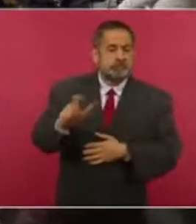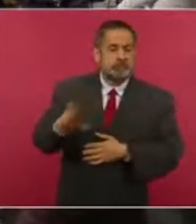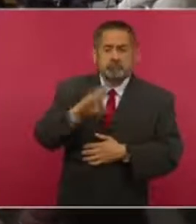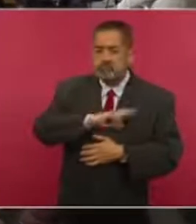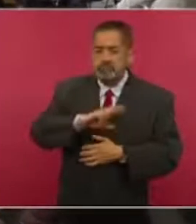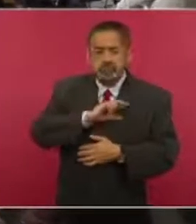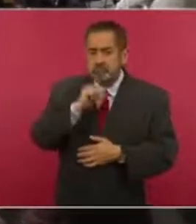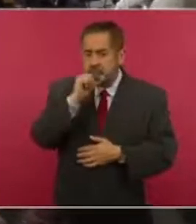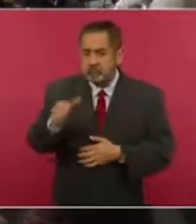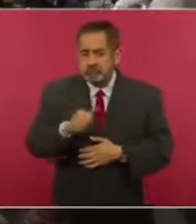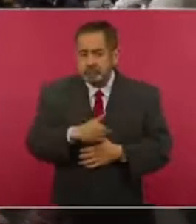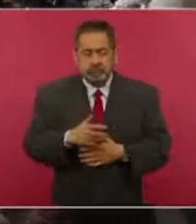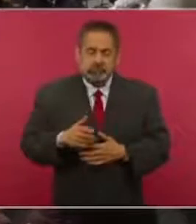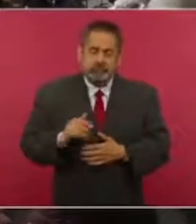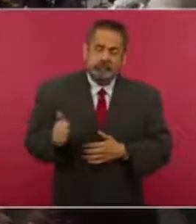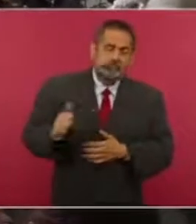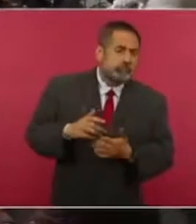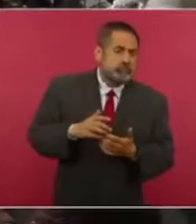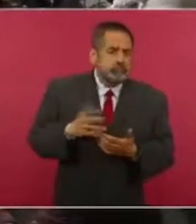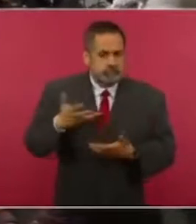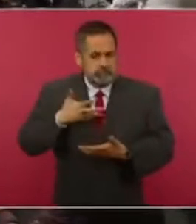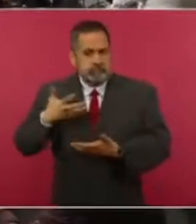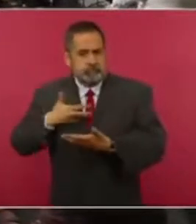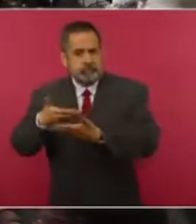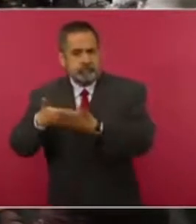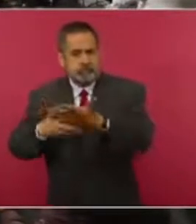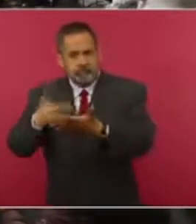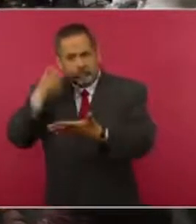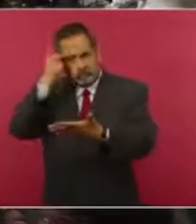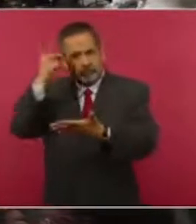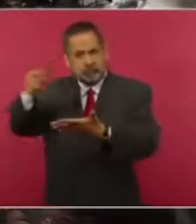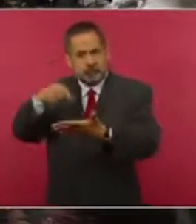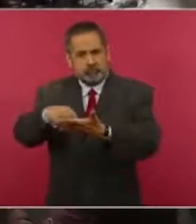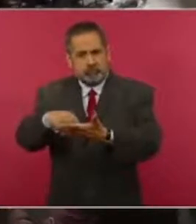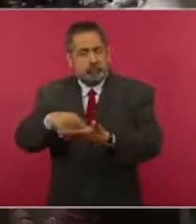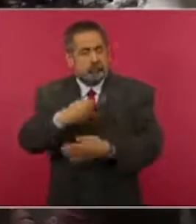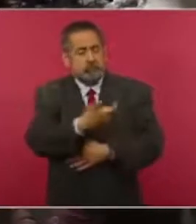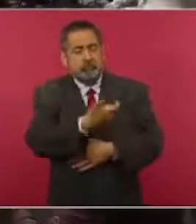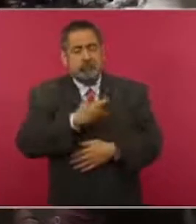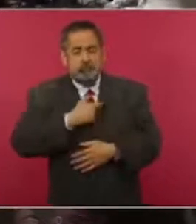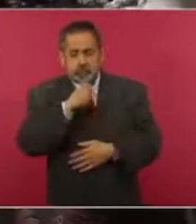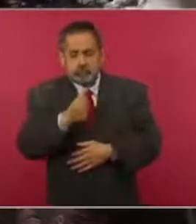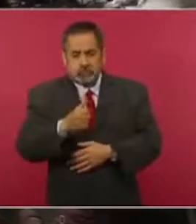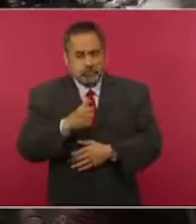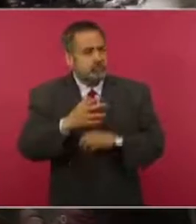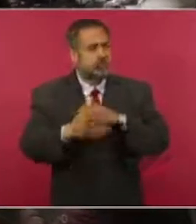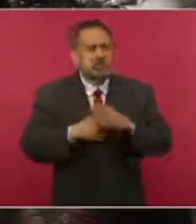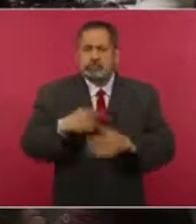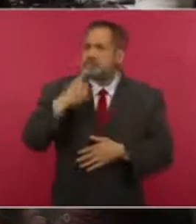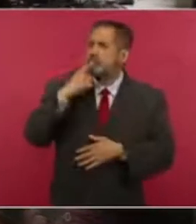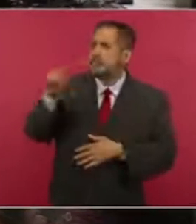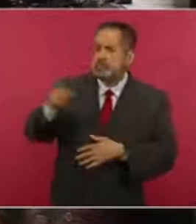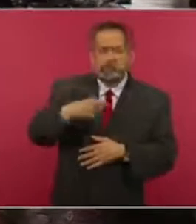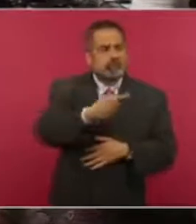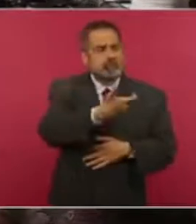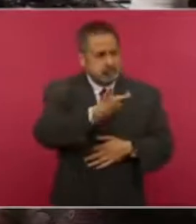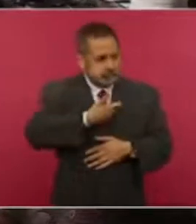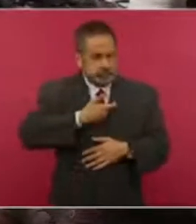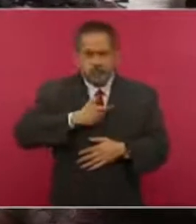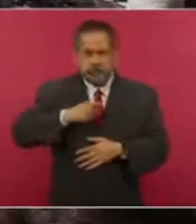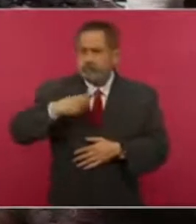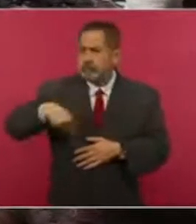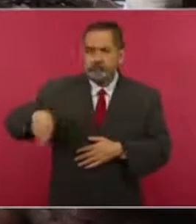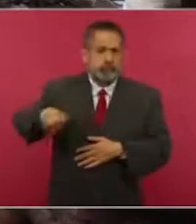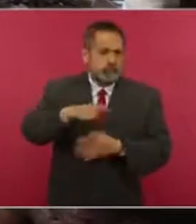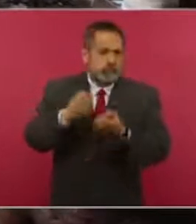parcelas. Ellos tienen sus títulos de propiedad, pero a la falta de pago demandaron a la exportadora para que se le pagara a cada uno de los